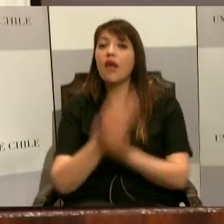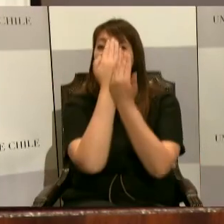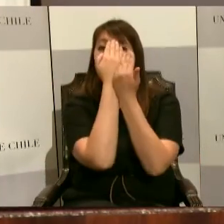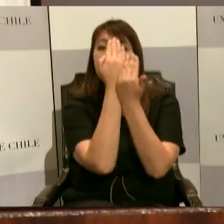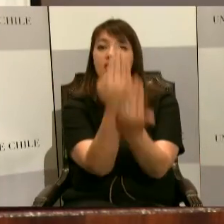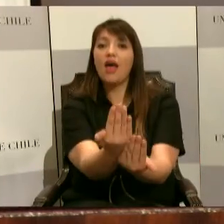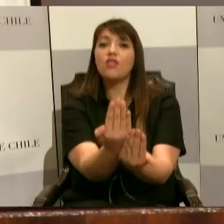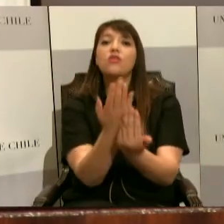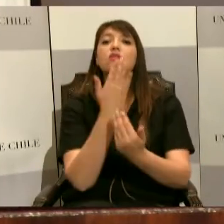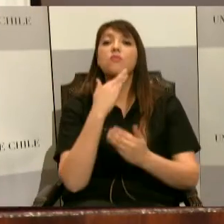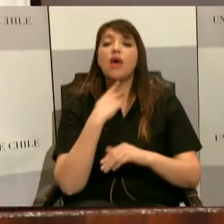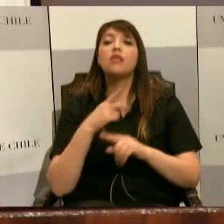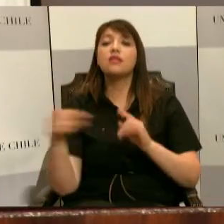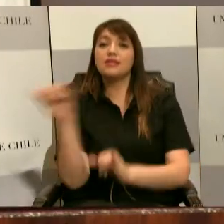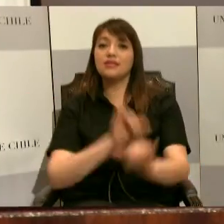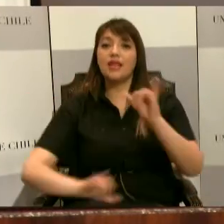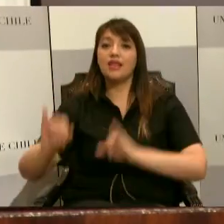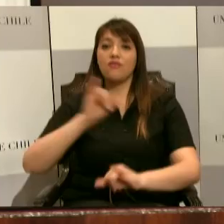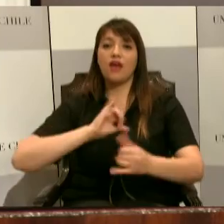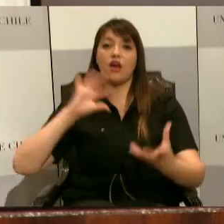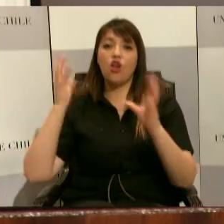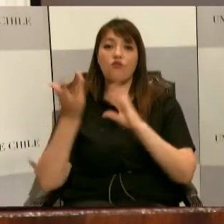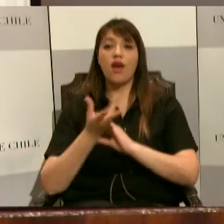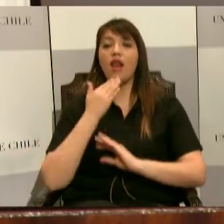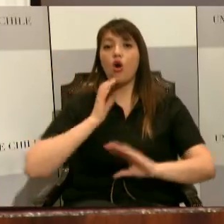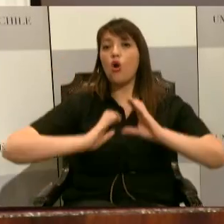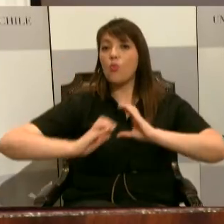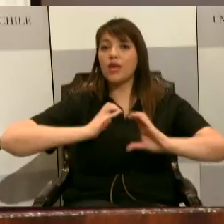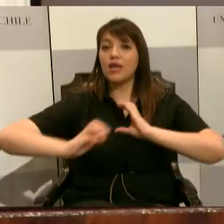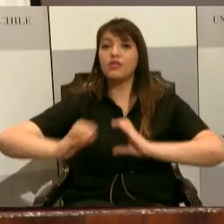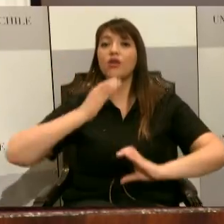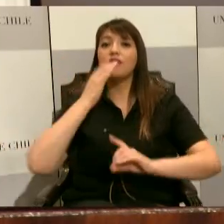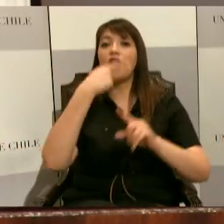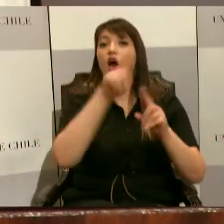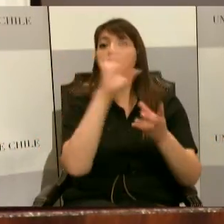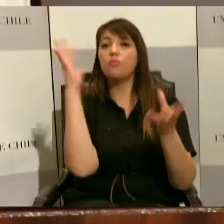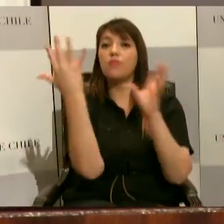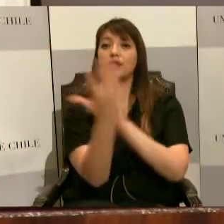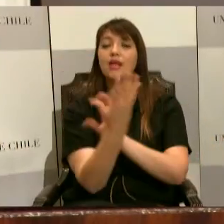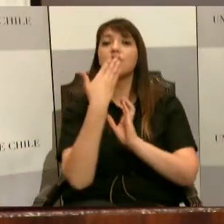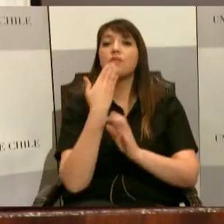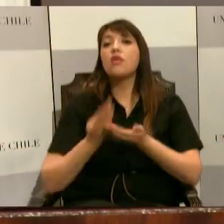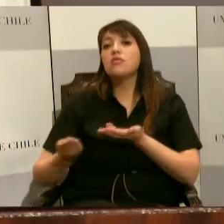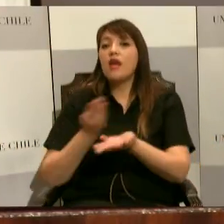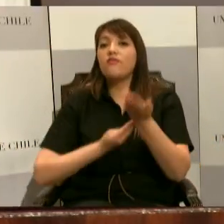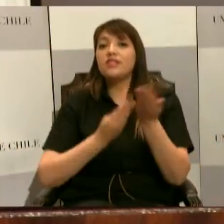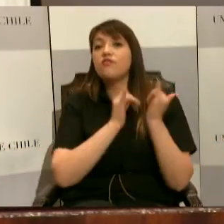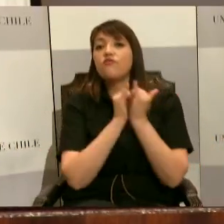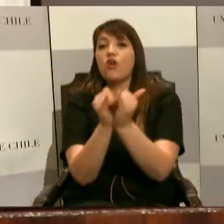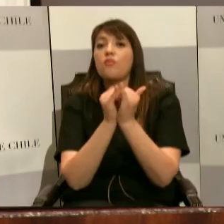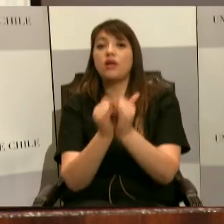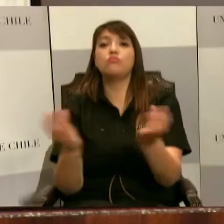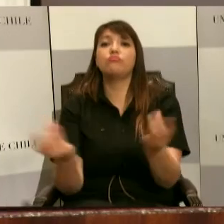la vigencia de la información científica generada a nivel global y la comunicación entre los miembros de la comunidad y el entorno a través de un servicio de información ágil